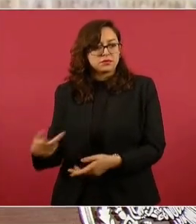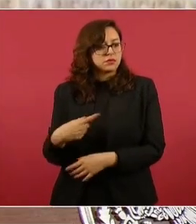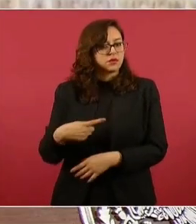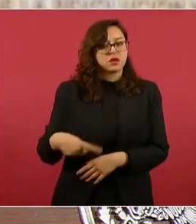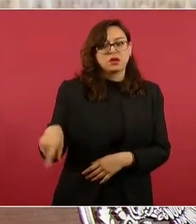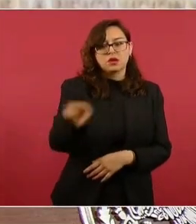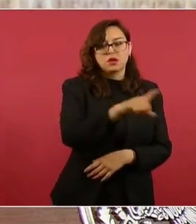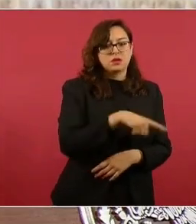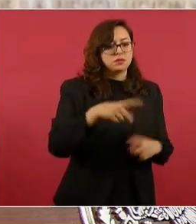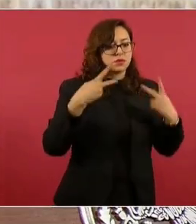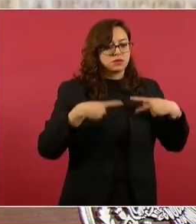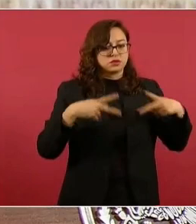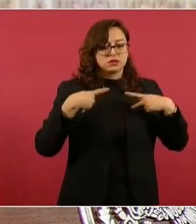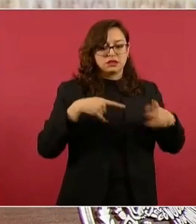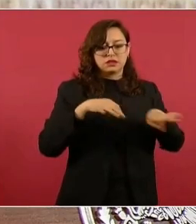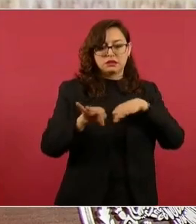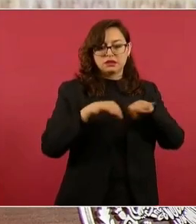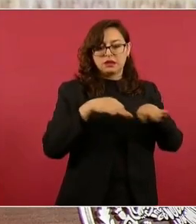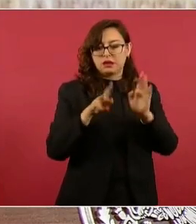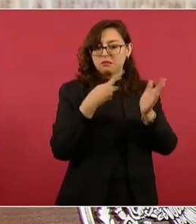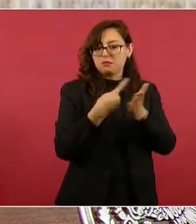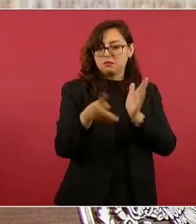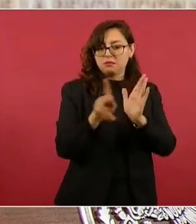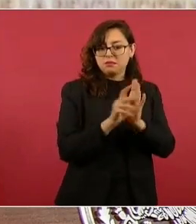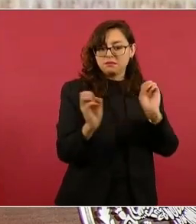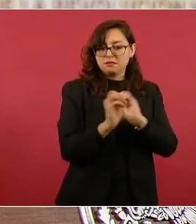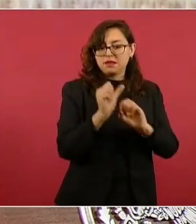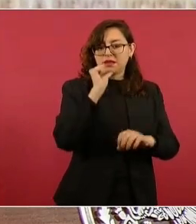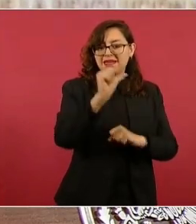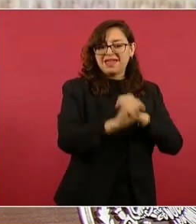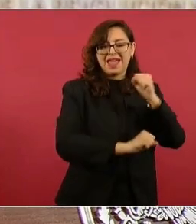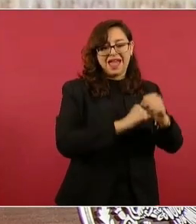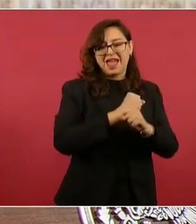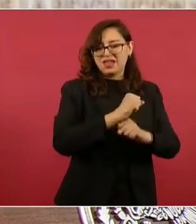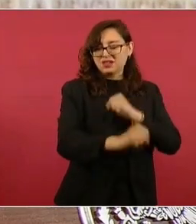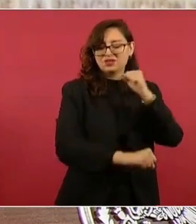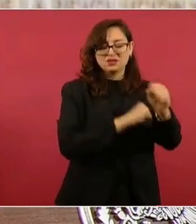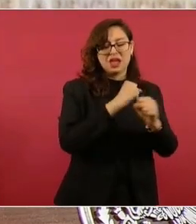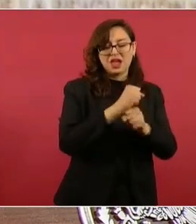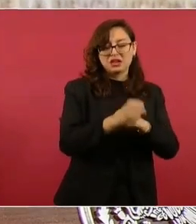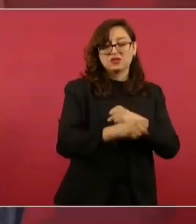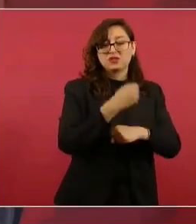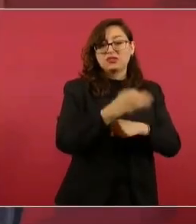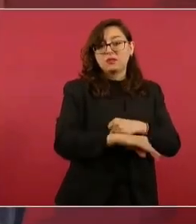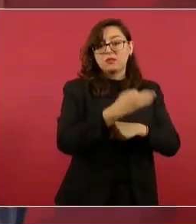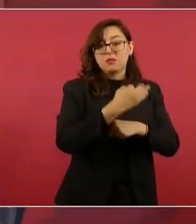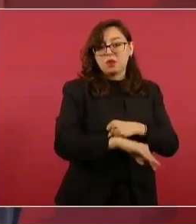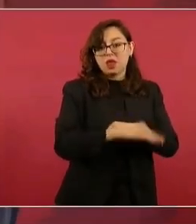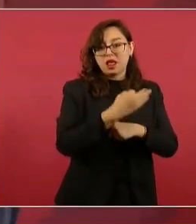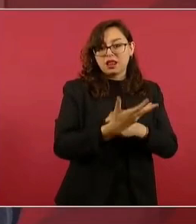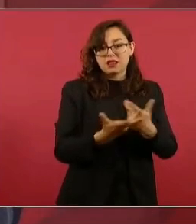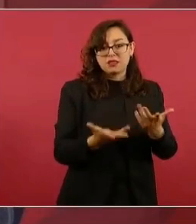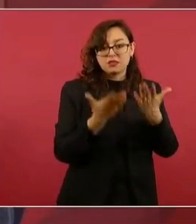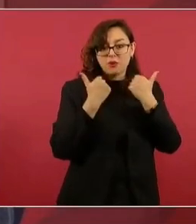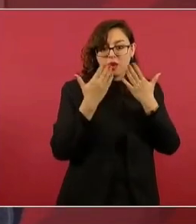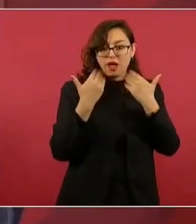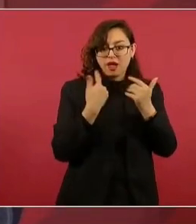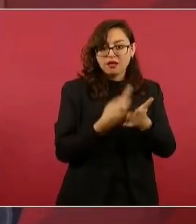transitorios que llevan años y no tienen su plaza.